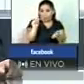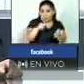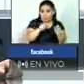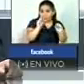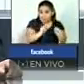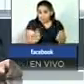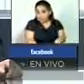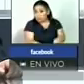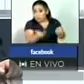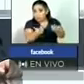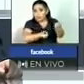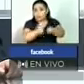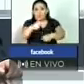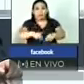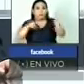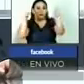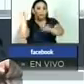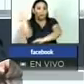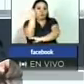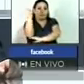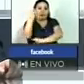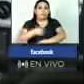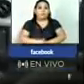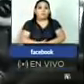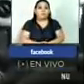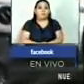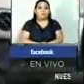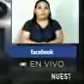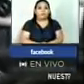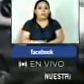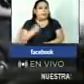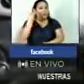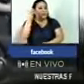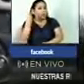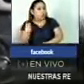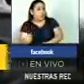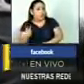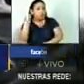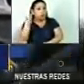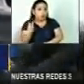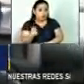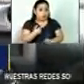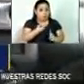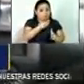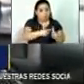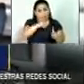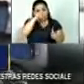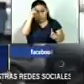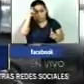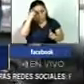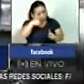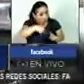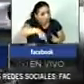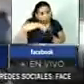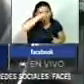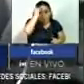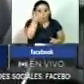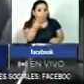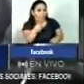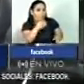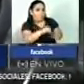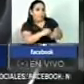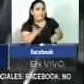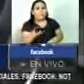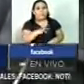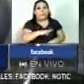para circular en medio de la emergencia. A diario sale en busca de un ingreso que le permita llevar el sustento a su